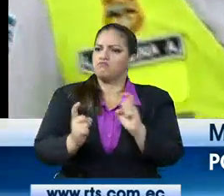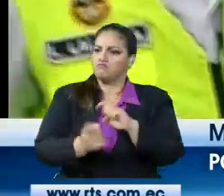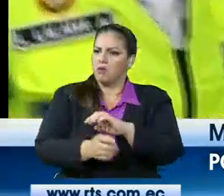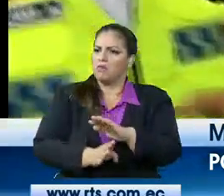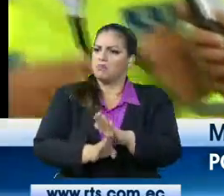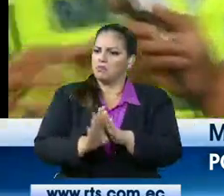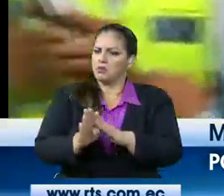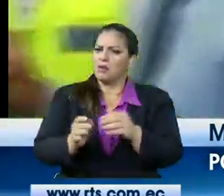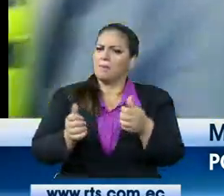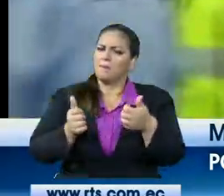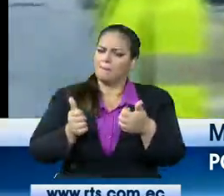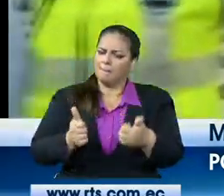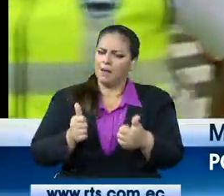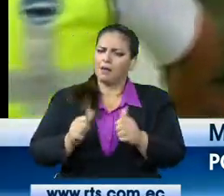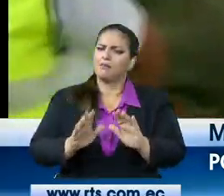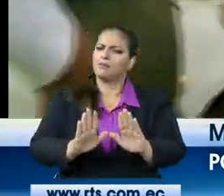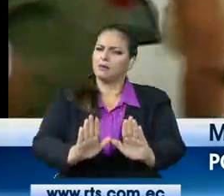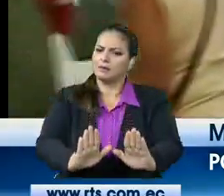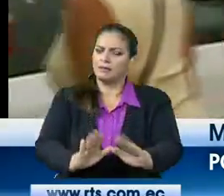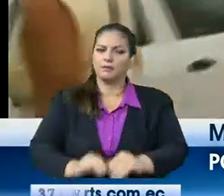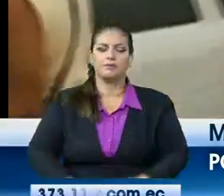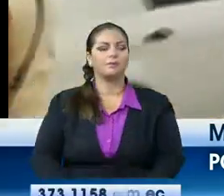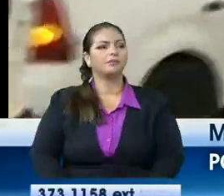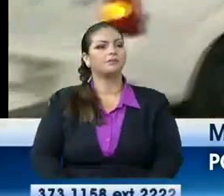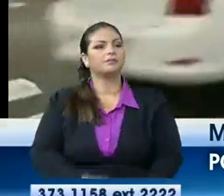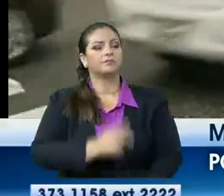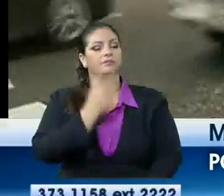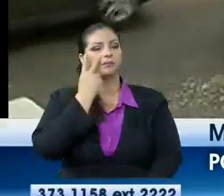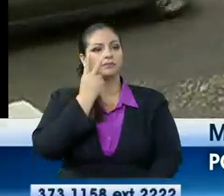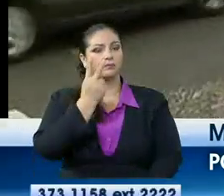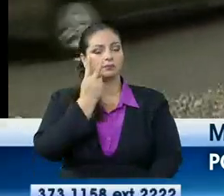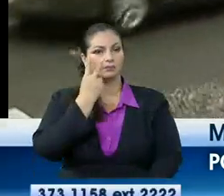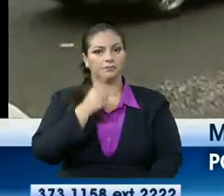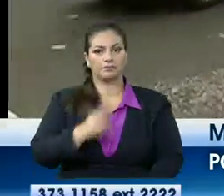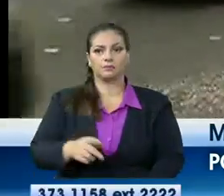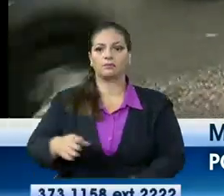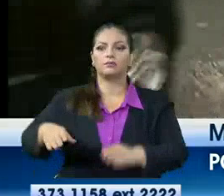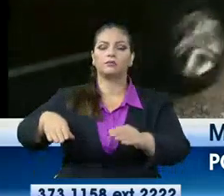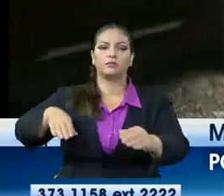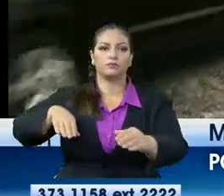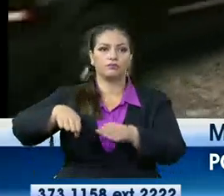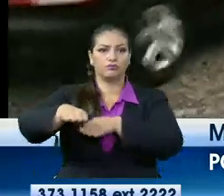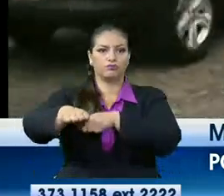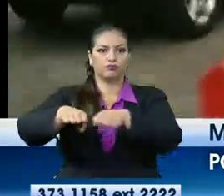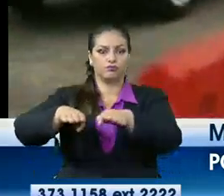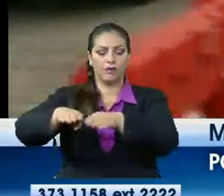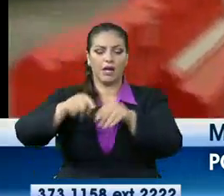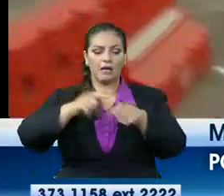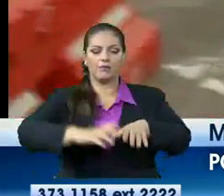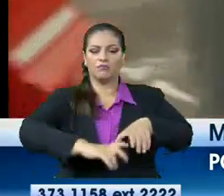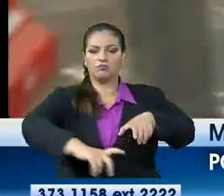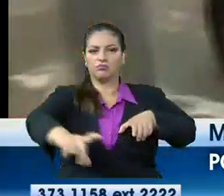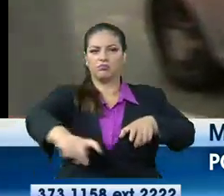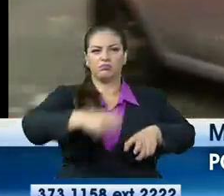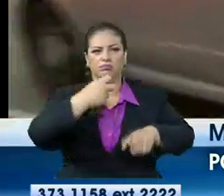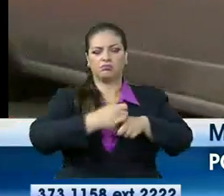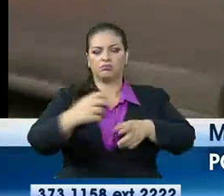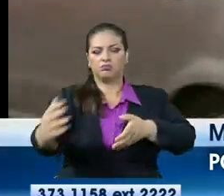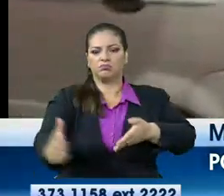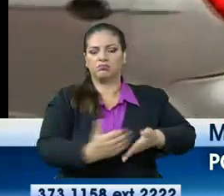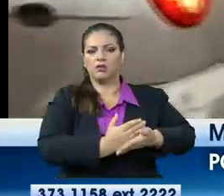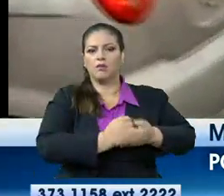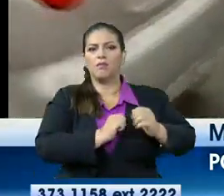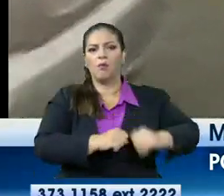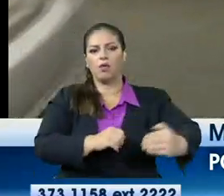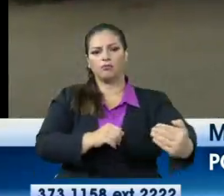es que mejore todo el sector. ¿Este carril que sería una opción todavía a la calle de allá o existirían los dos? Pedro, vamos a analizarlo. Okay,